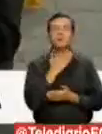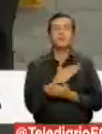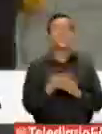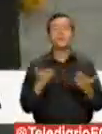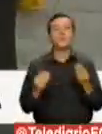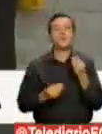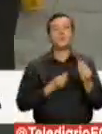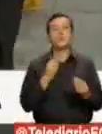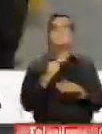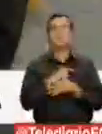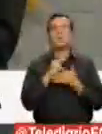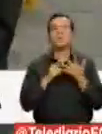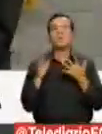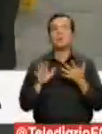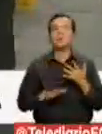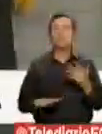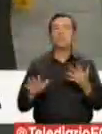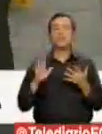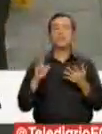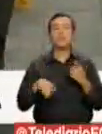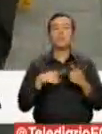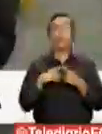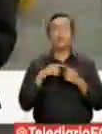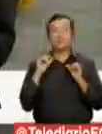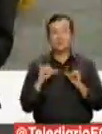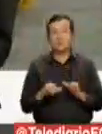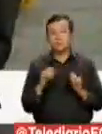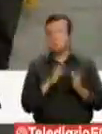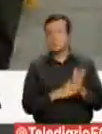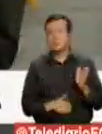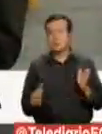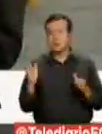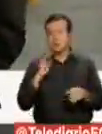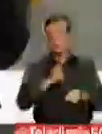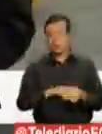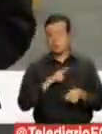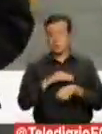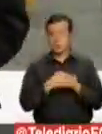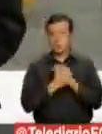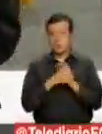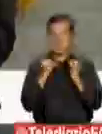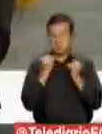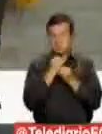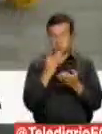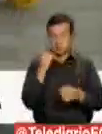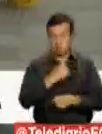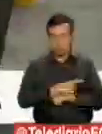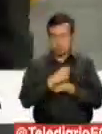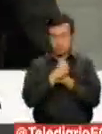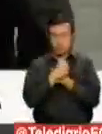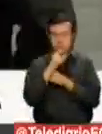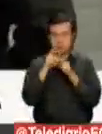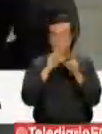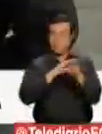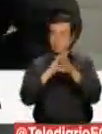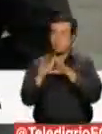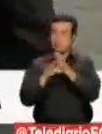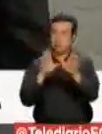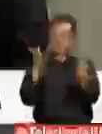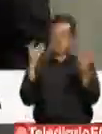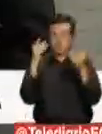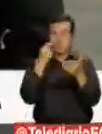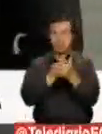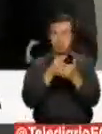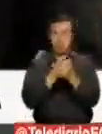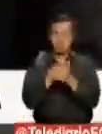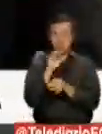qué podemos encontrar acá, de cuándo a cuándo van a estar presentes, por cierto. Aprovechemos de este día, del Día del Amor, para invitarles, ¿no?, para que vengan y compren sus